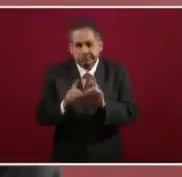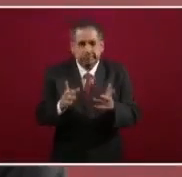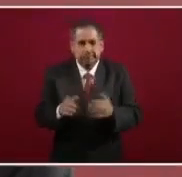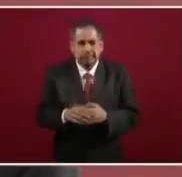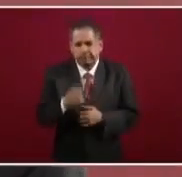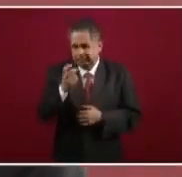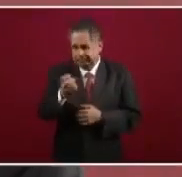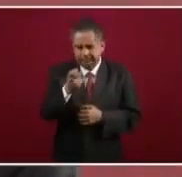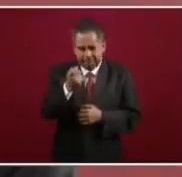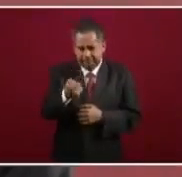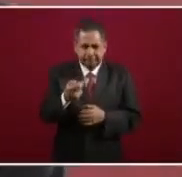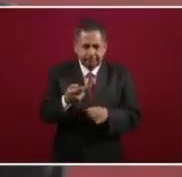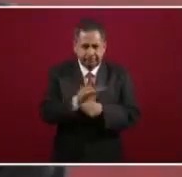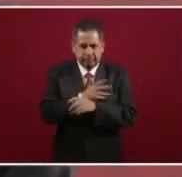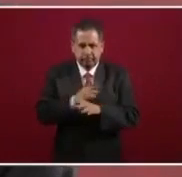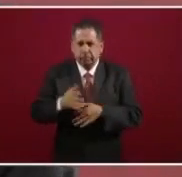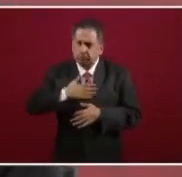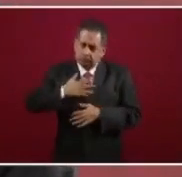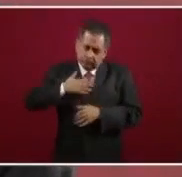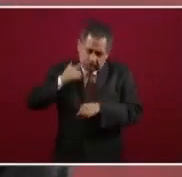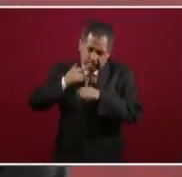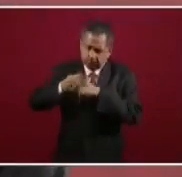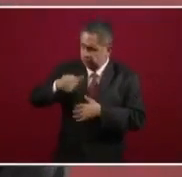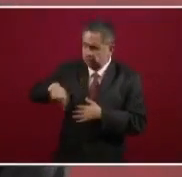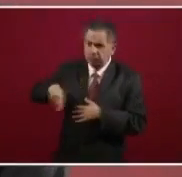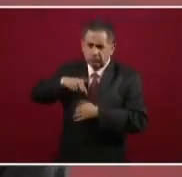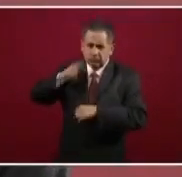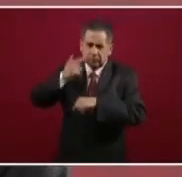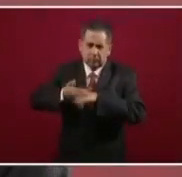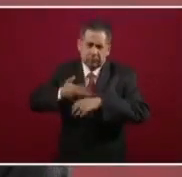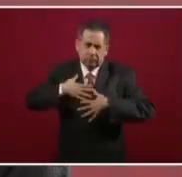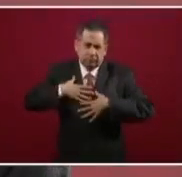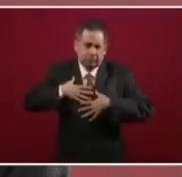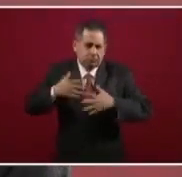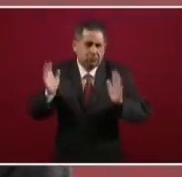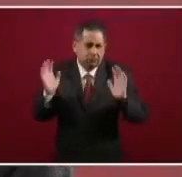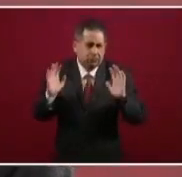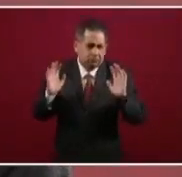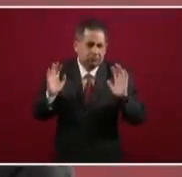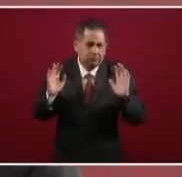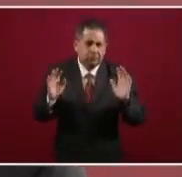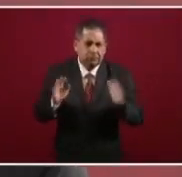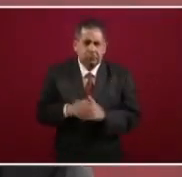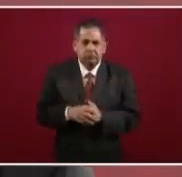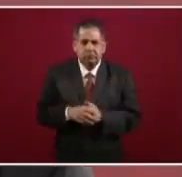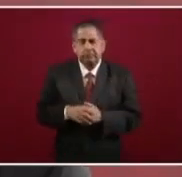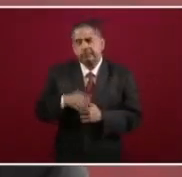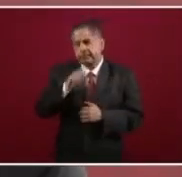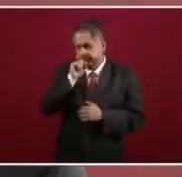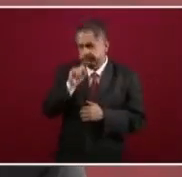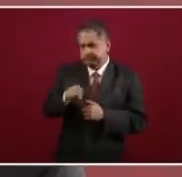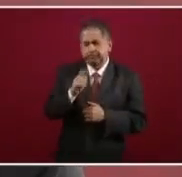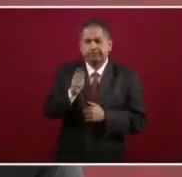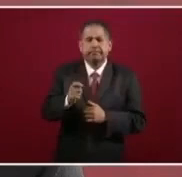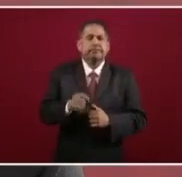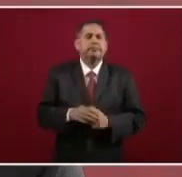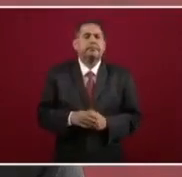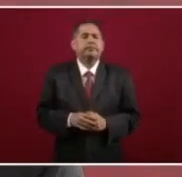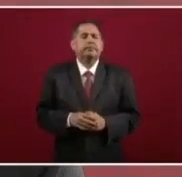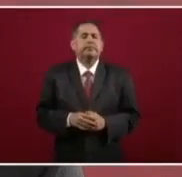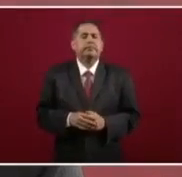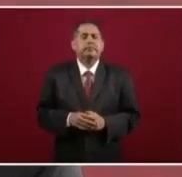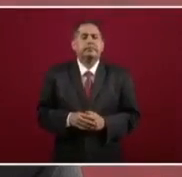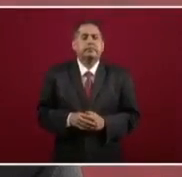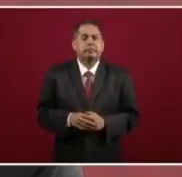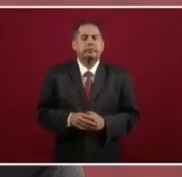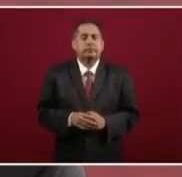entonces eso es y asumimos toda la responsabilidad aquí también este